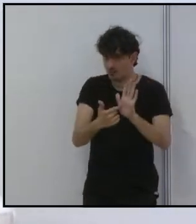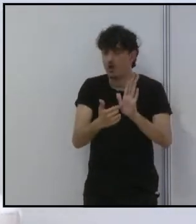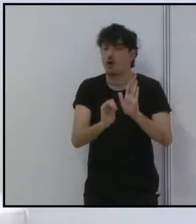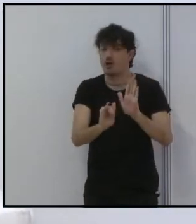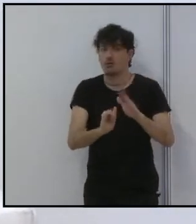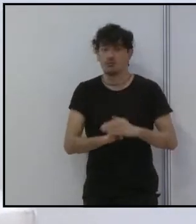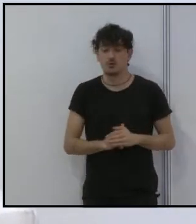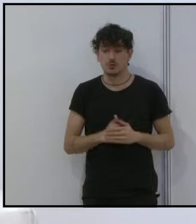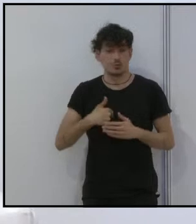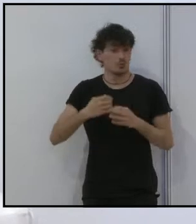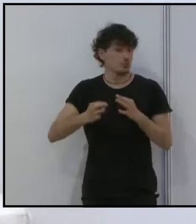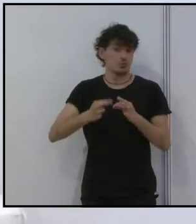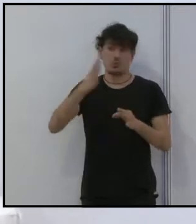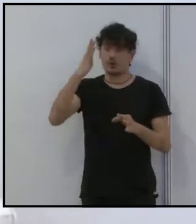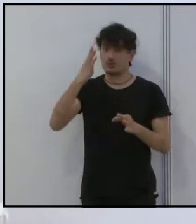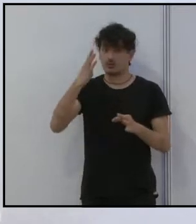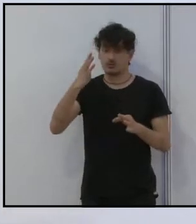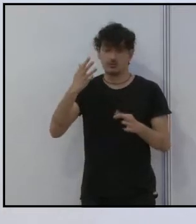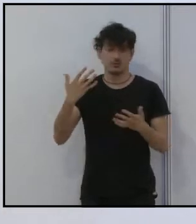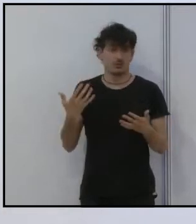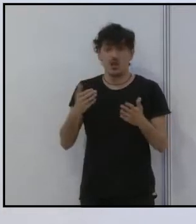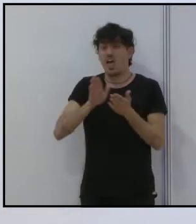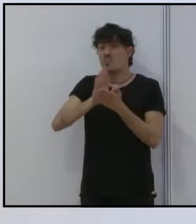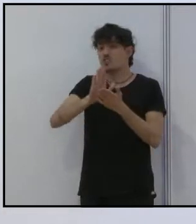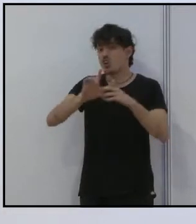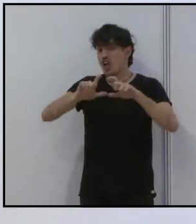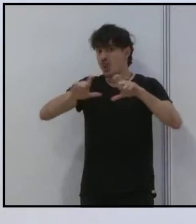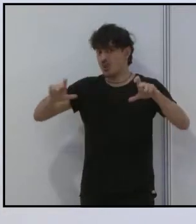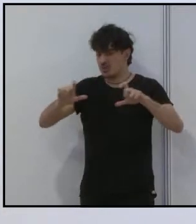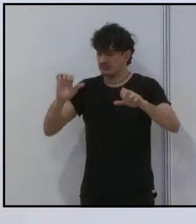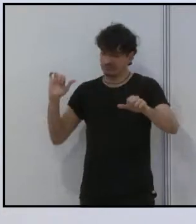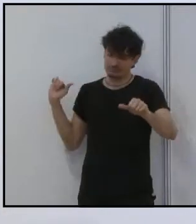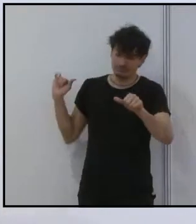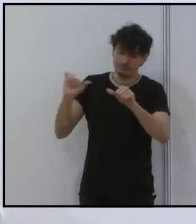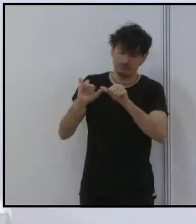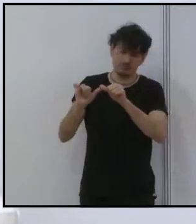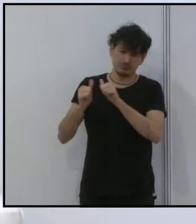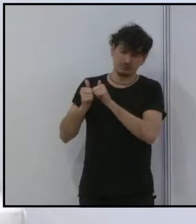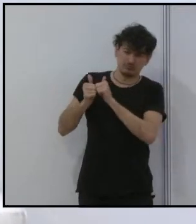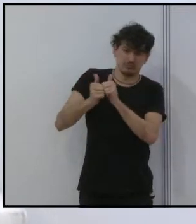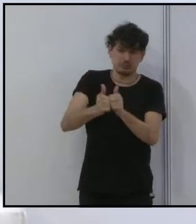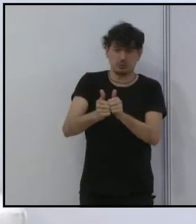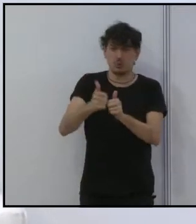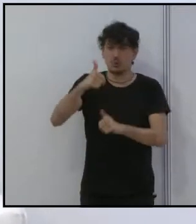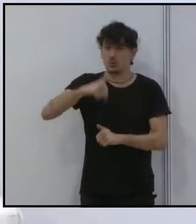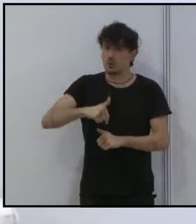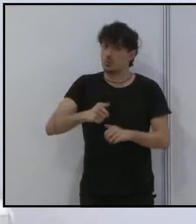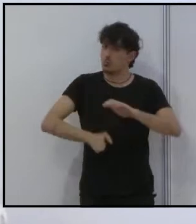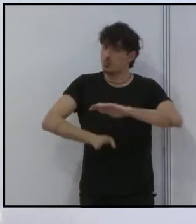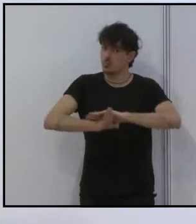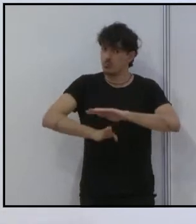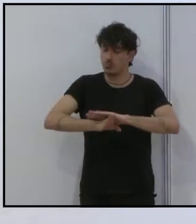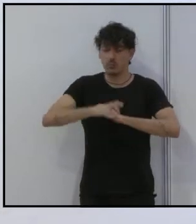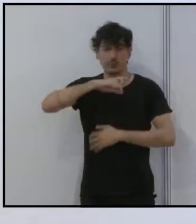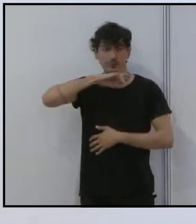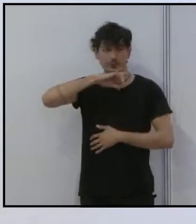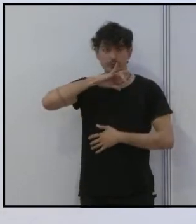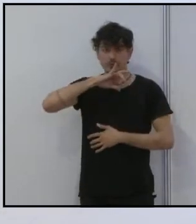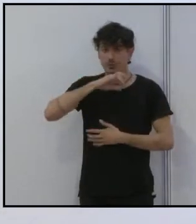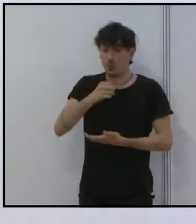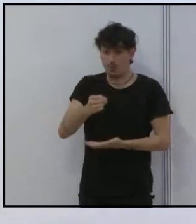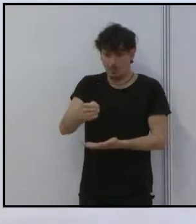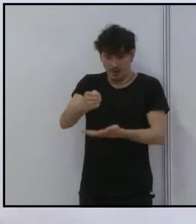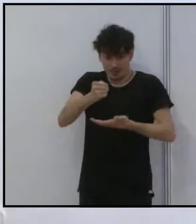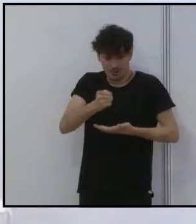de acompañar casi toda la trayectoria de la editorial y no puedo hoy dejar de alegrarme por un premio como el que se le otorga a la